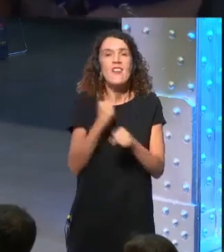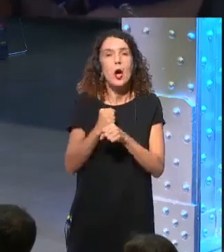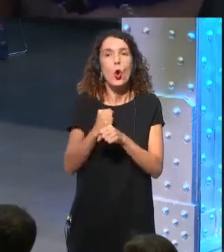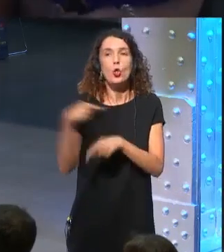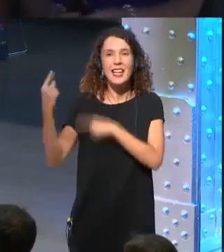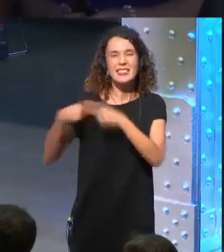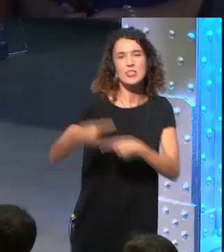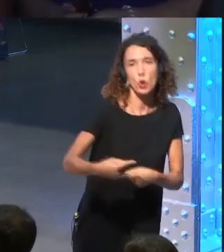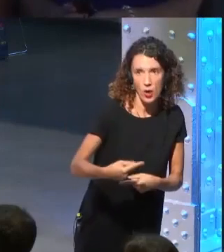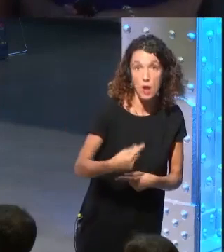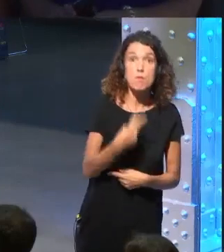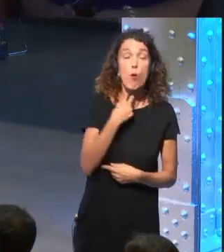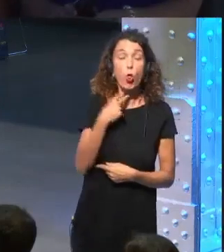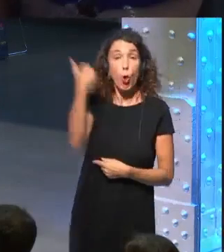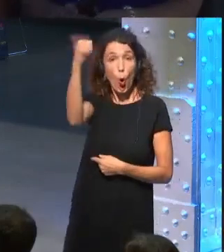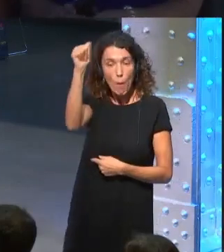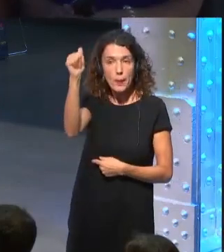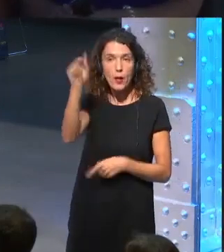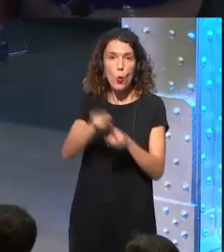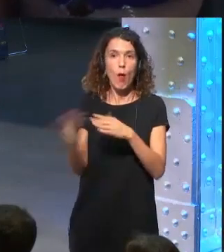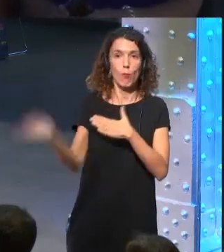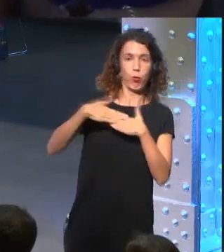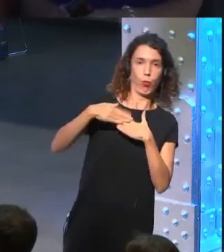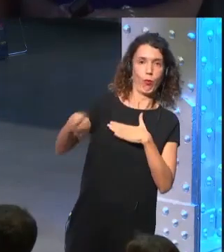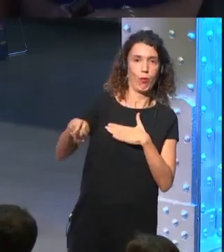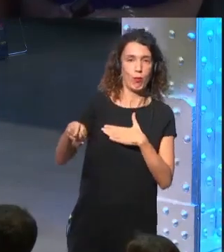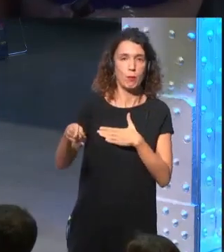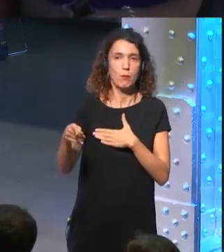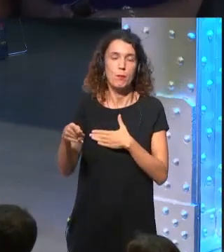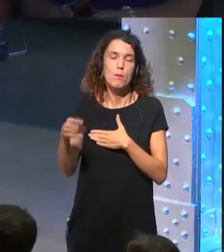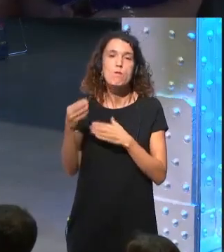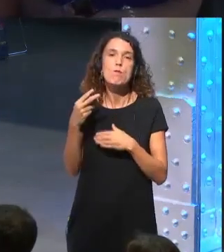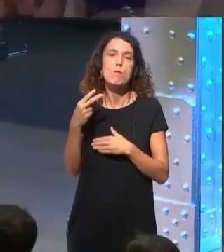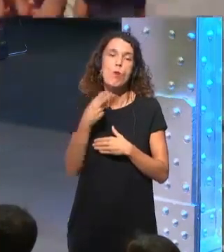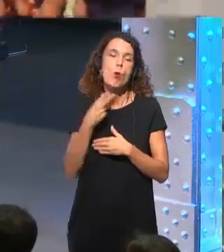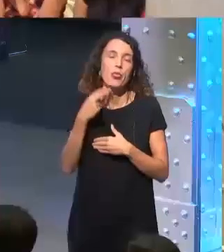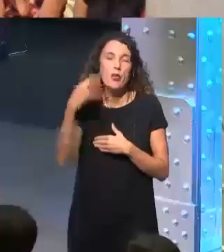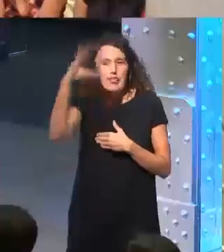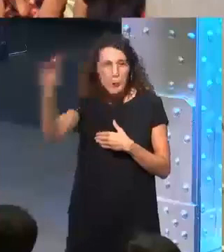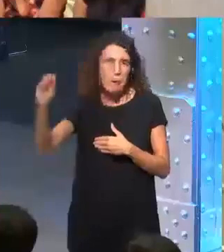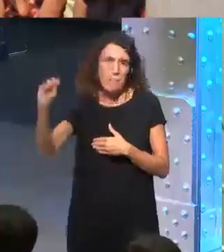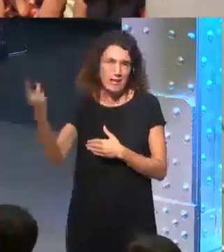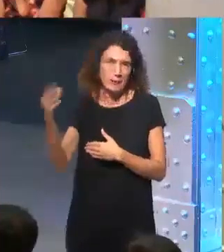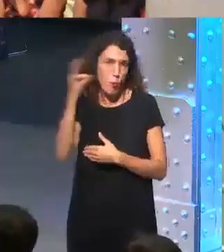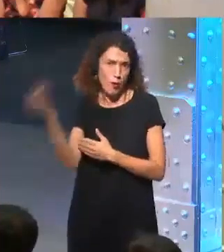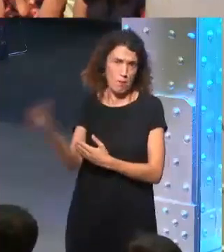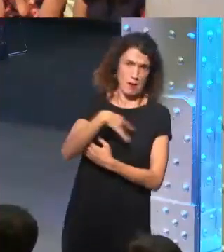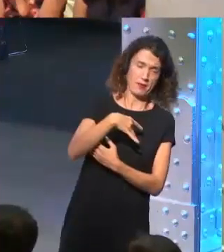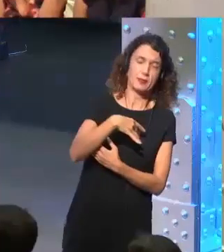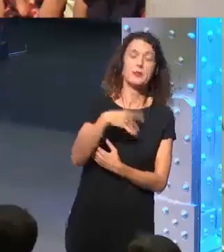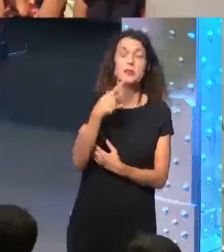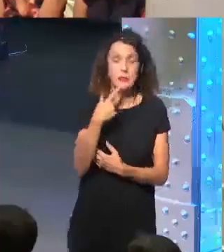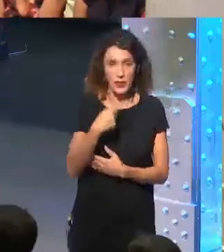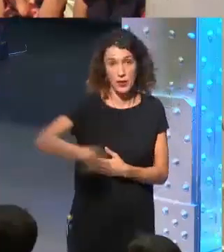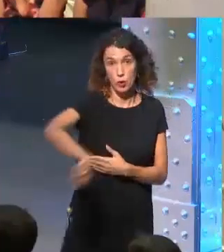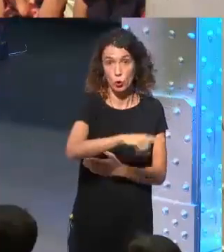voz viril va a quedar acallada por la voz más sabia de una mujer. Es imaginable